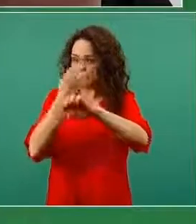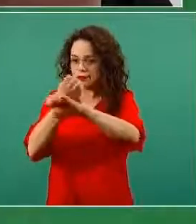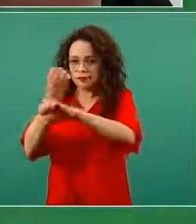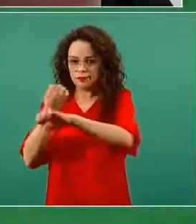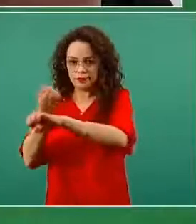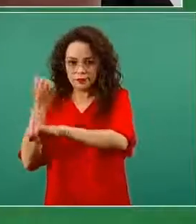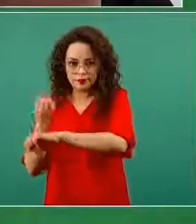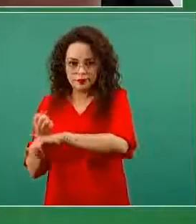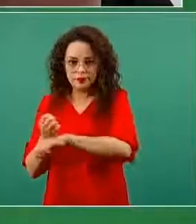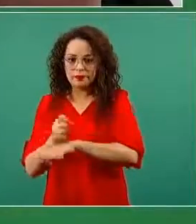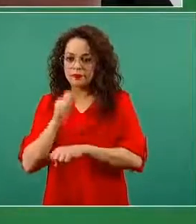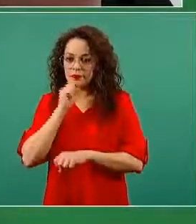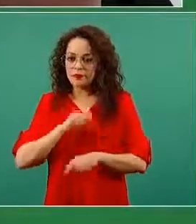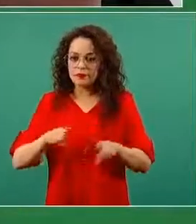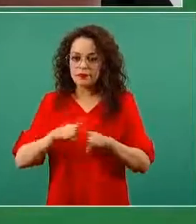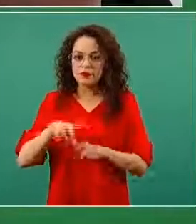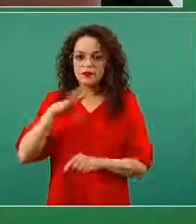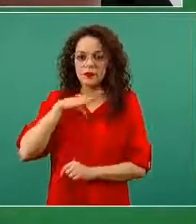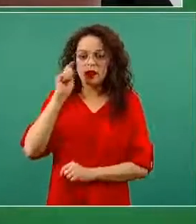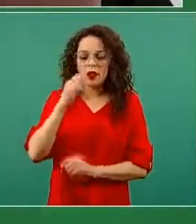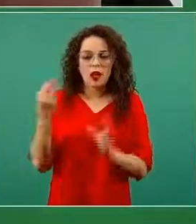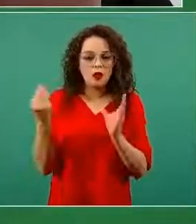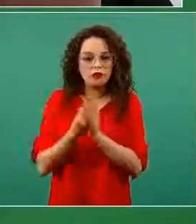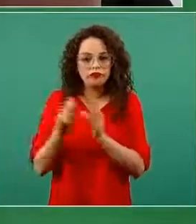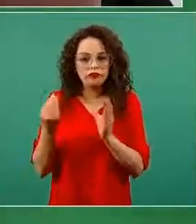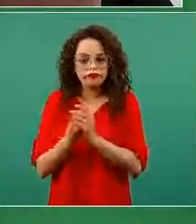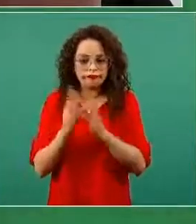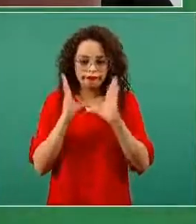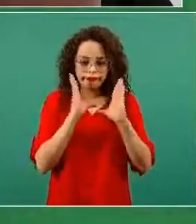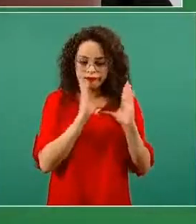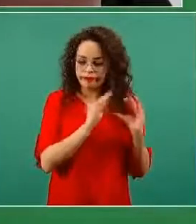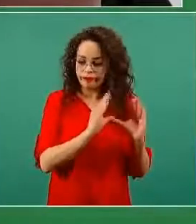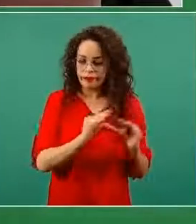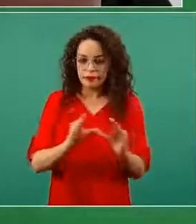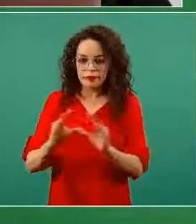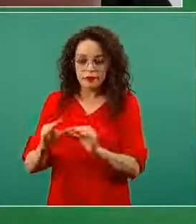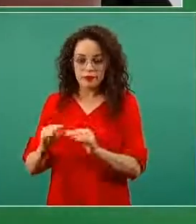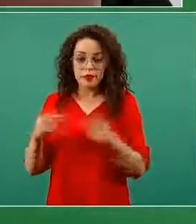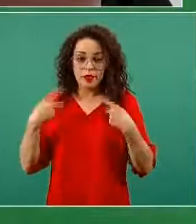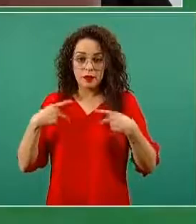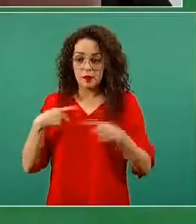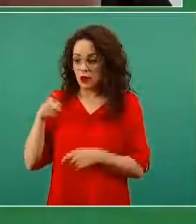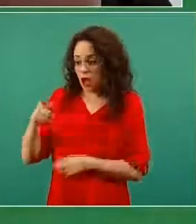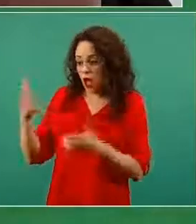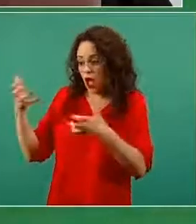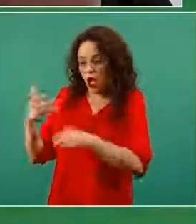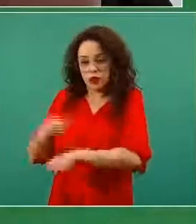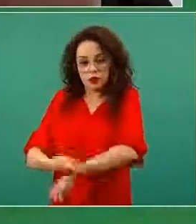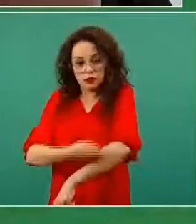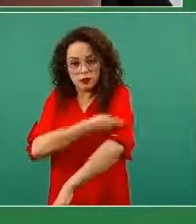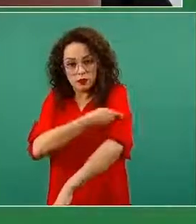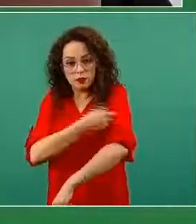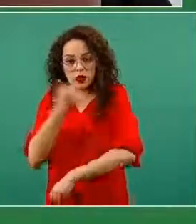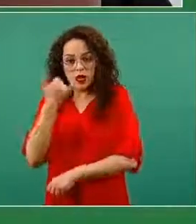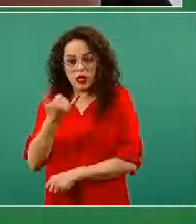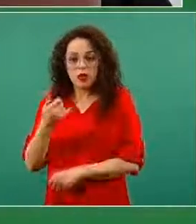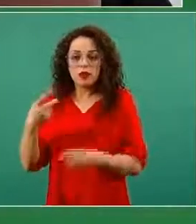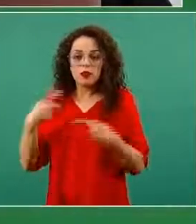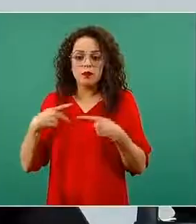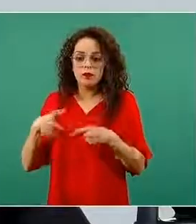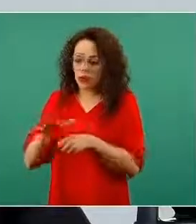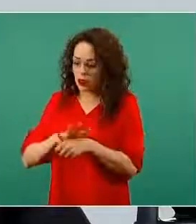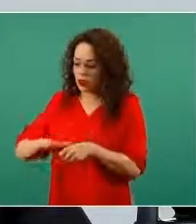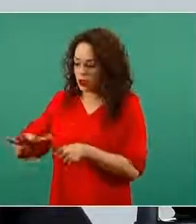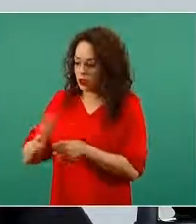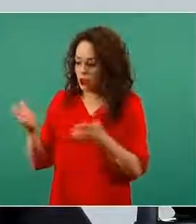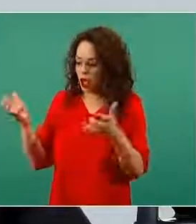que incluyen capacitaciones tanto a los equipos que hacen la vacunación como los equipos que operan las células de